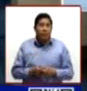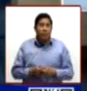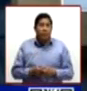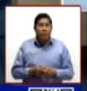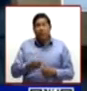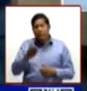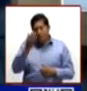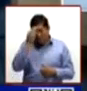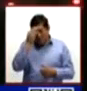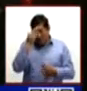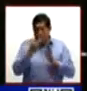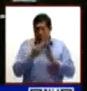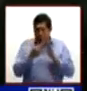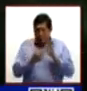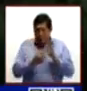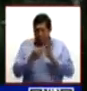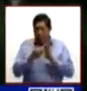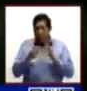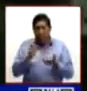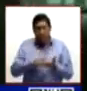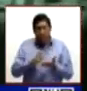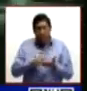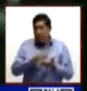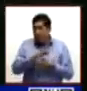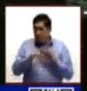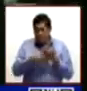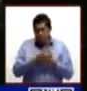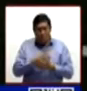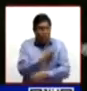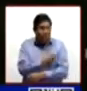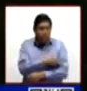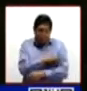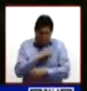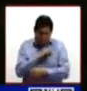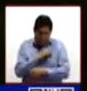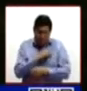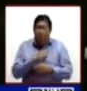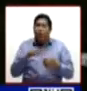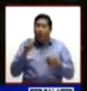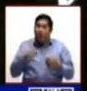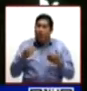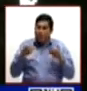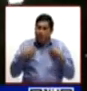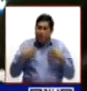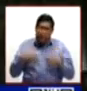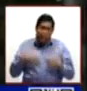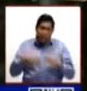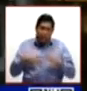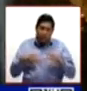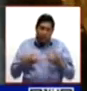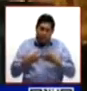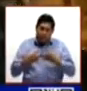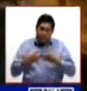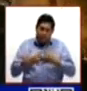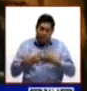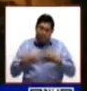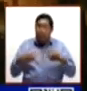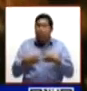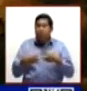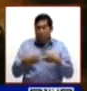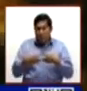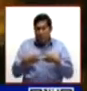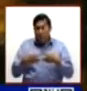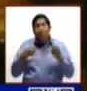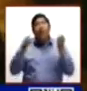Tú sabes que hay una normativa en la que se exige, John, a todos los centros hospitalarios que deban tener sí o sí estos generadores de electricidad por